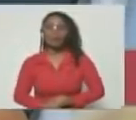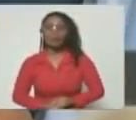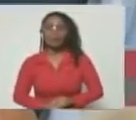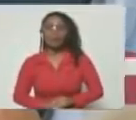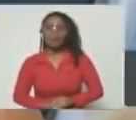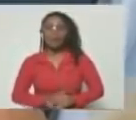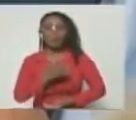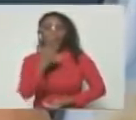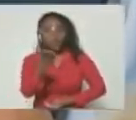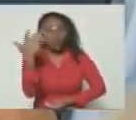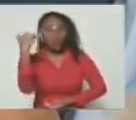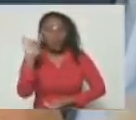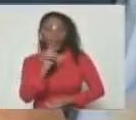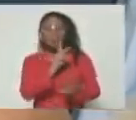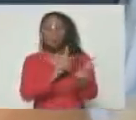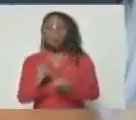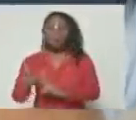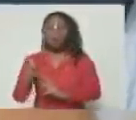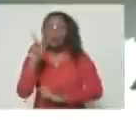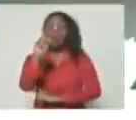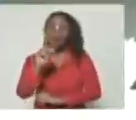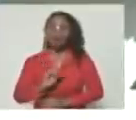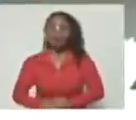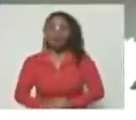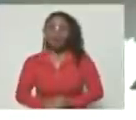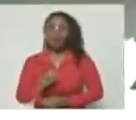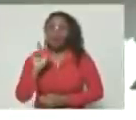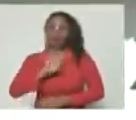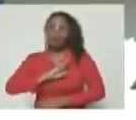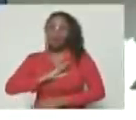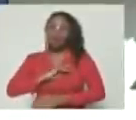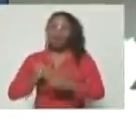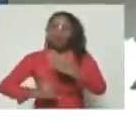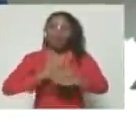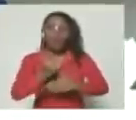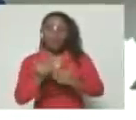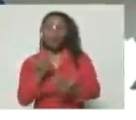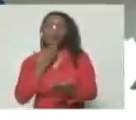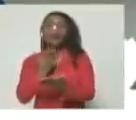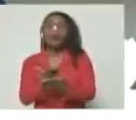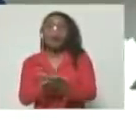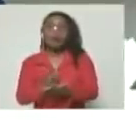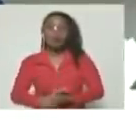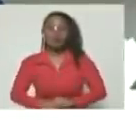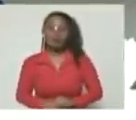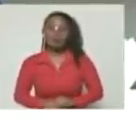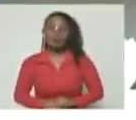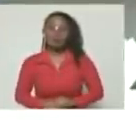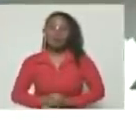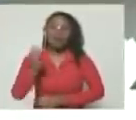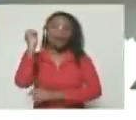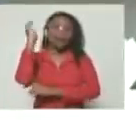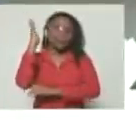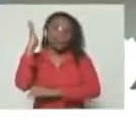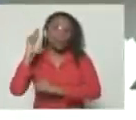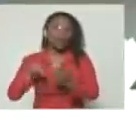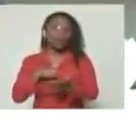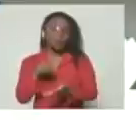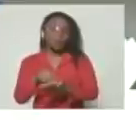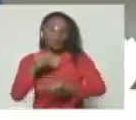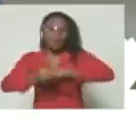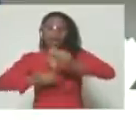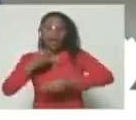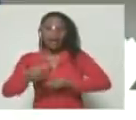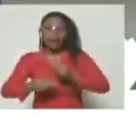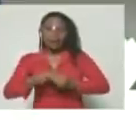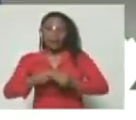Ustedes tienen su plan también, sus proyectos, sus propuestas. Y la Asamblea Nacional se ha convertido en el